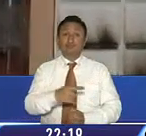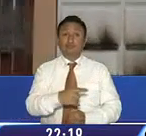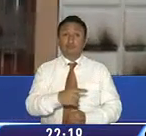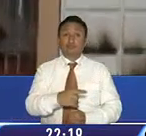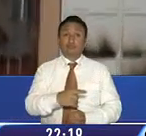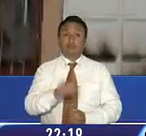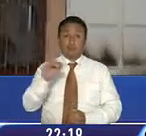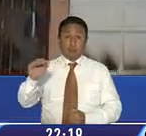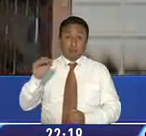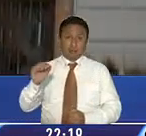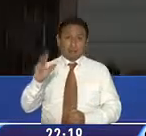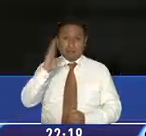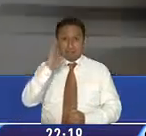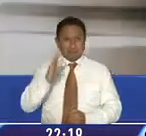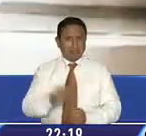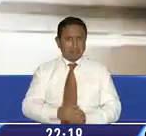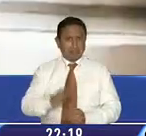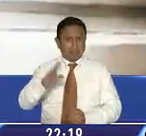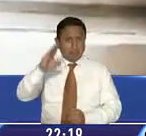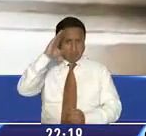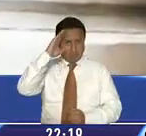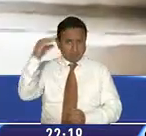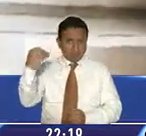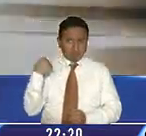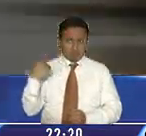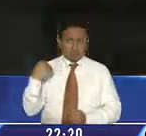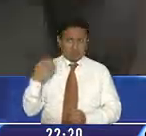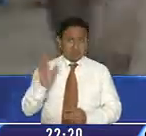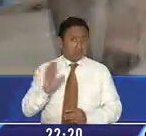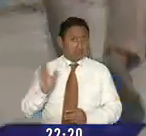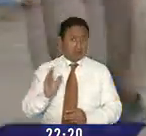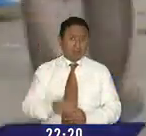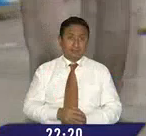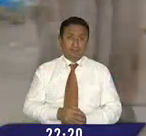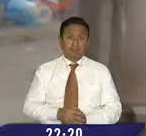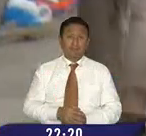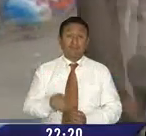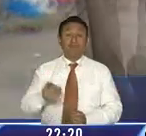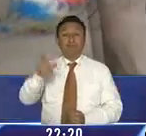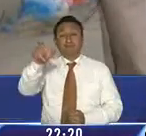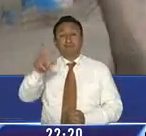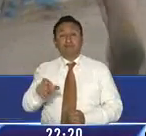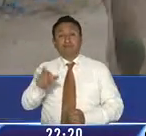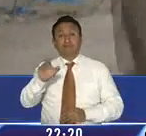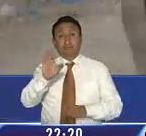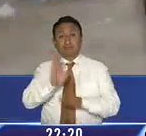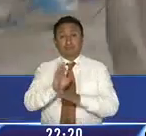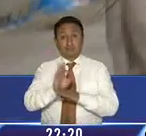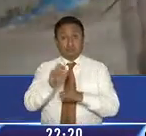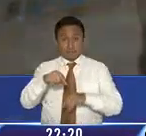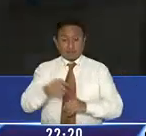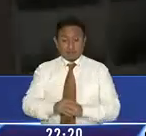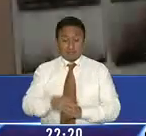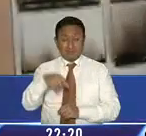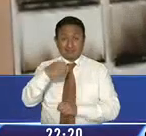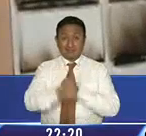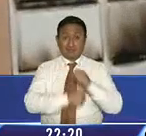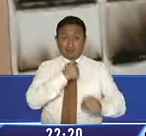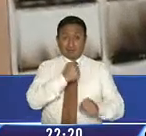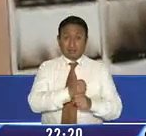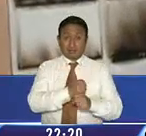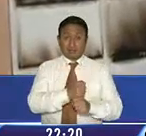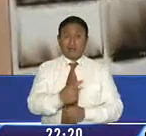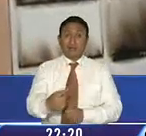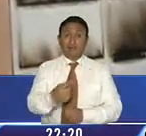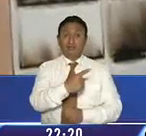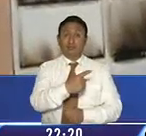fue reportado a la policía ni al ECU-911. Según habitantes del sector, en lo que va del año han